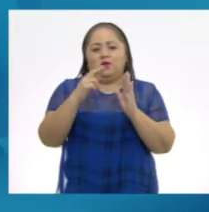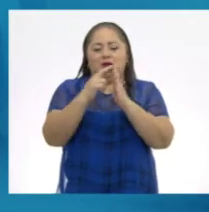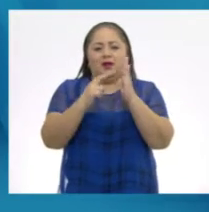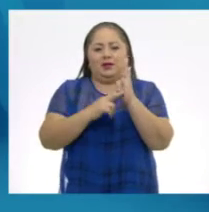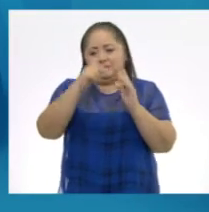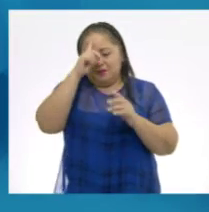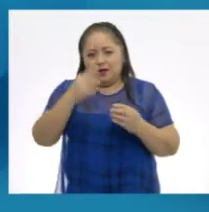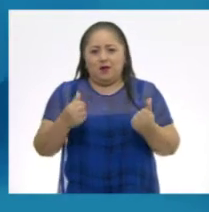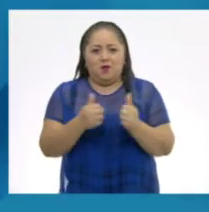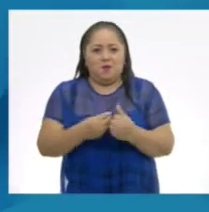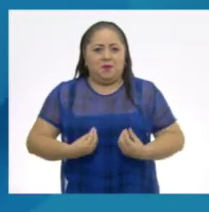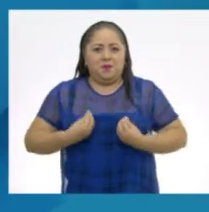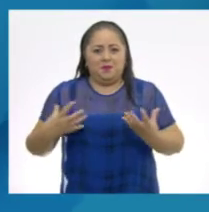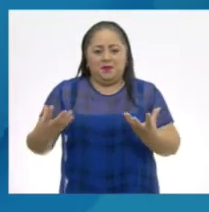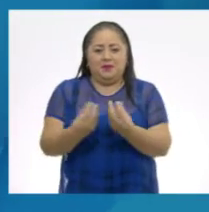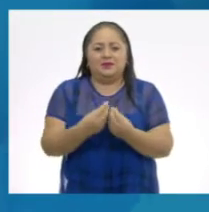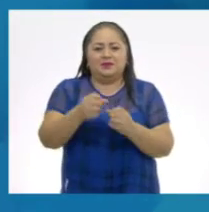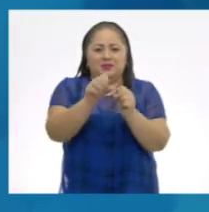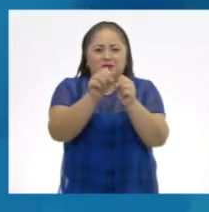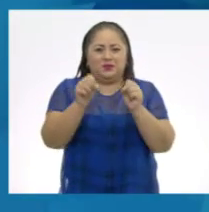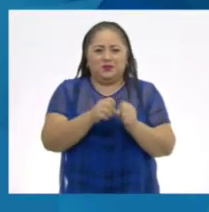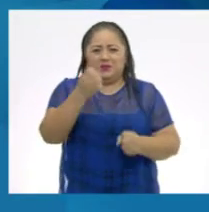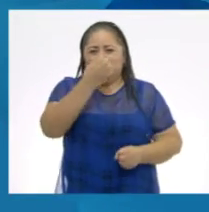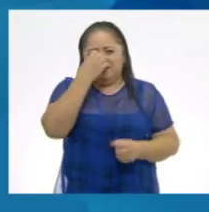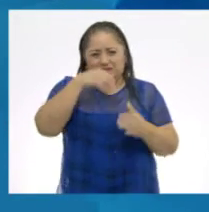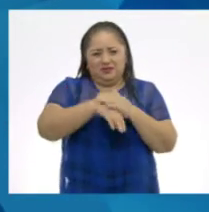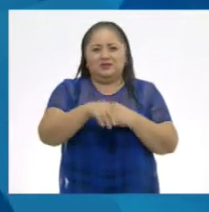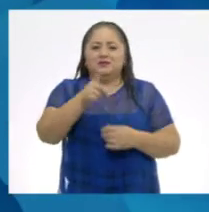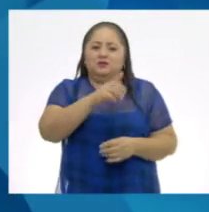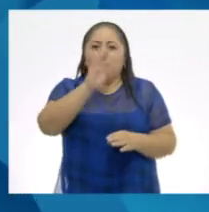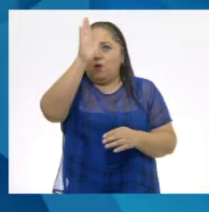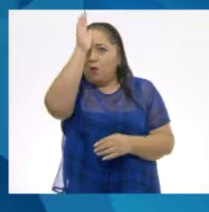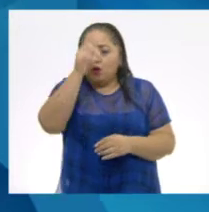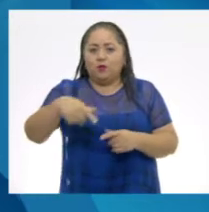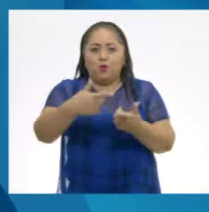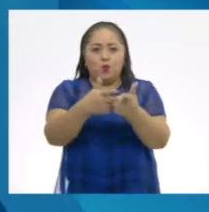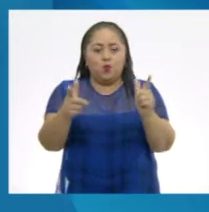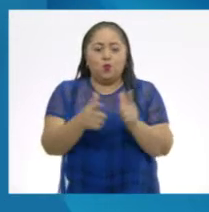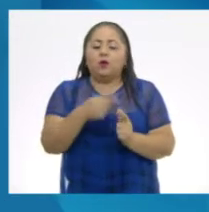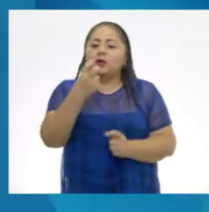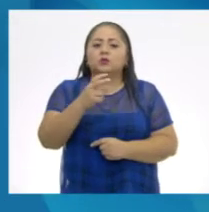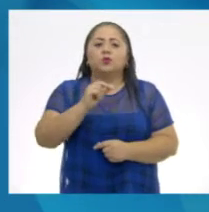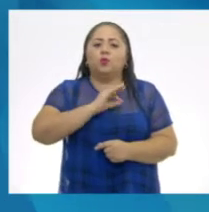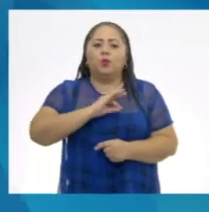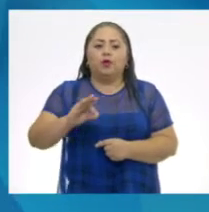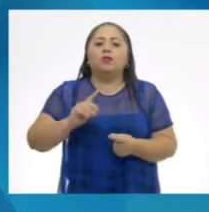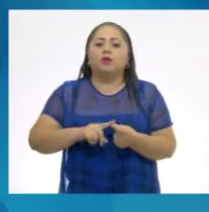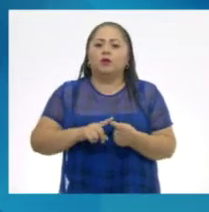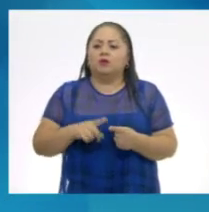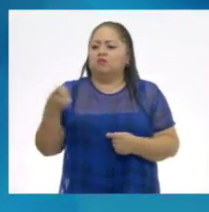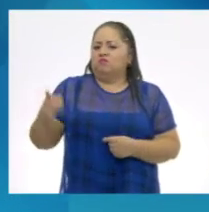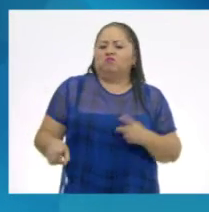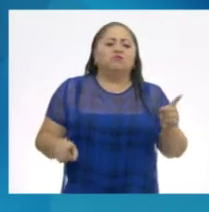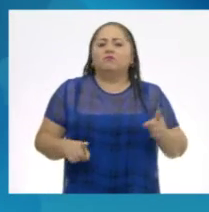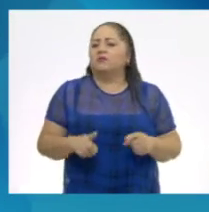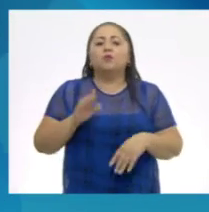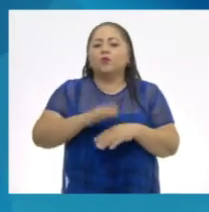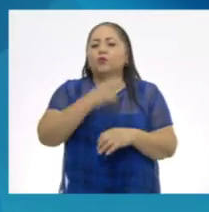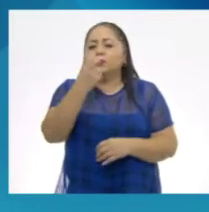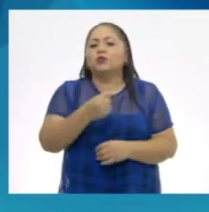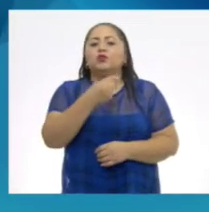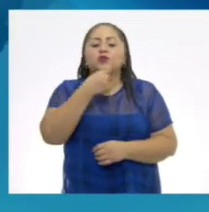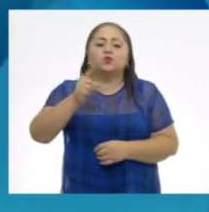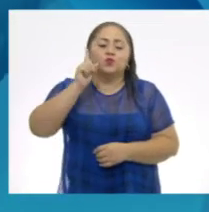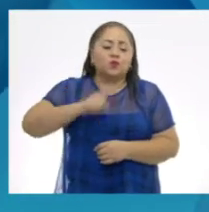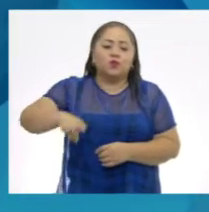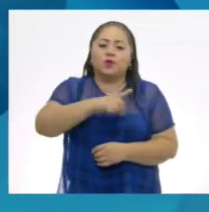de convivencia del salón. Estos son acuerdos y compromisos del grupo. Estas no pueden ser impuestas por nadie, por eso las niñas y los